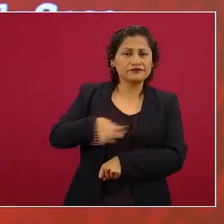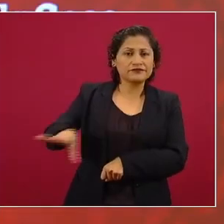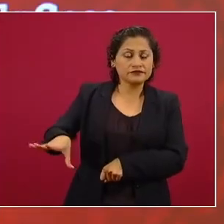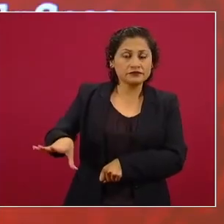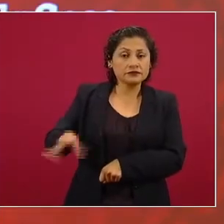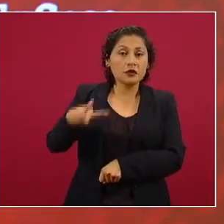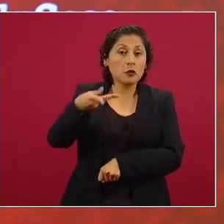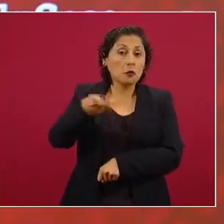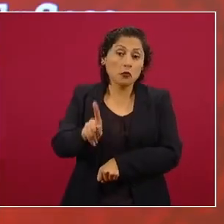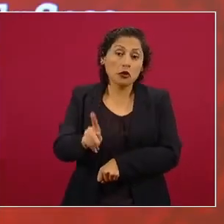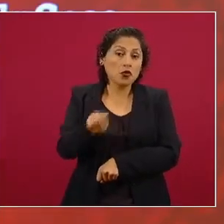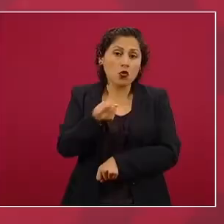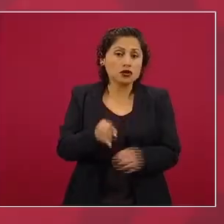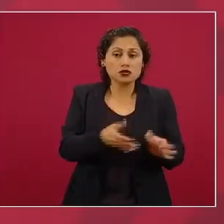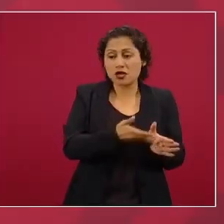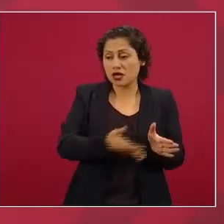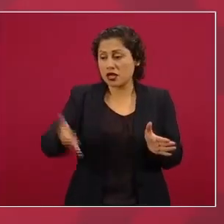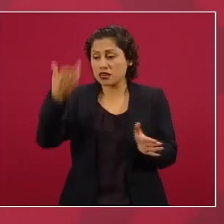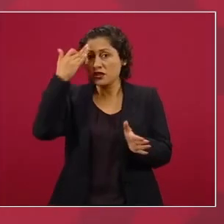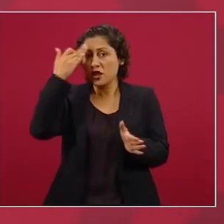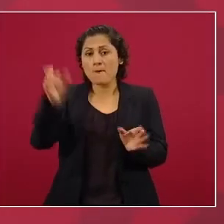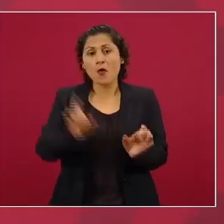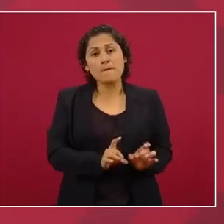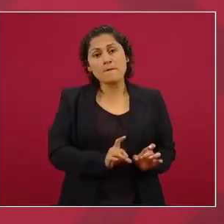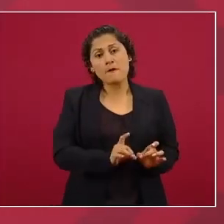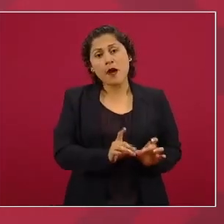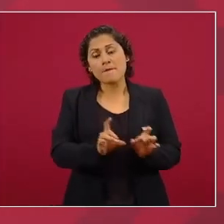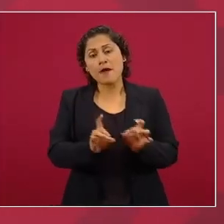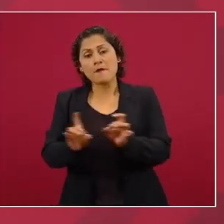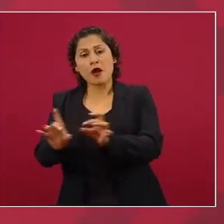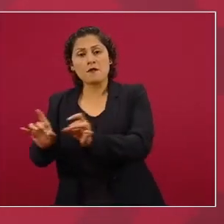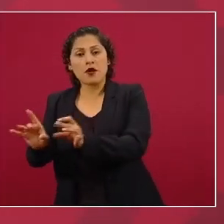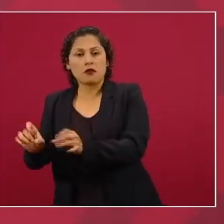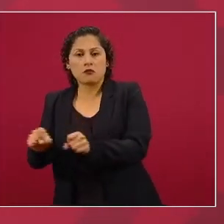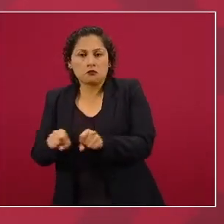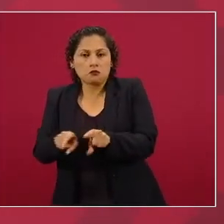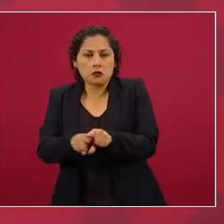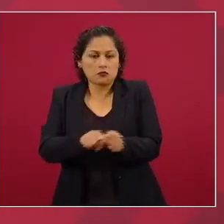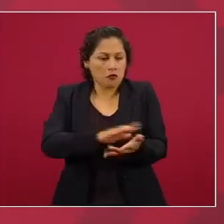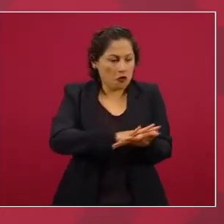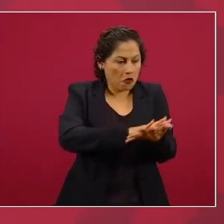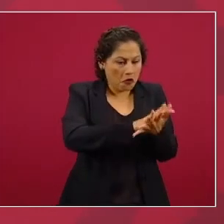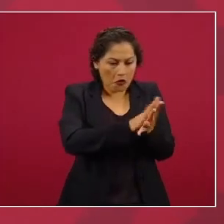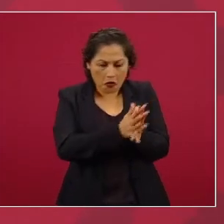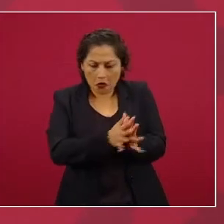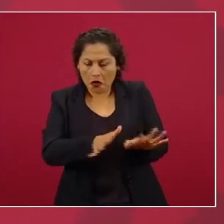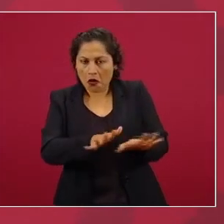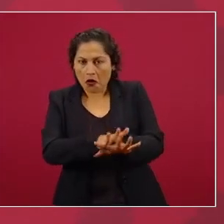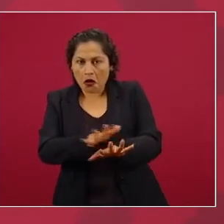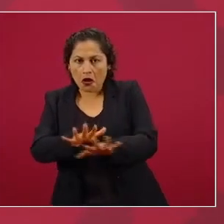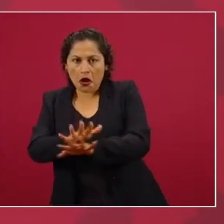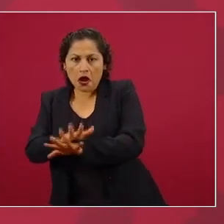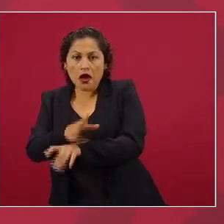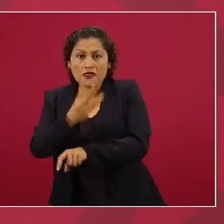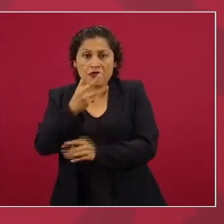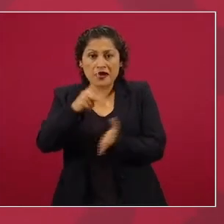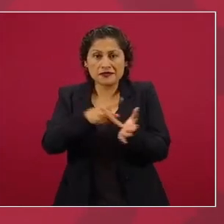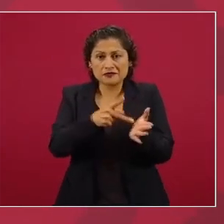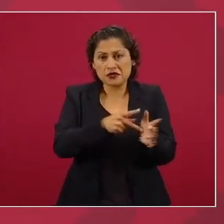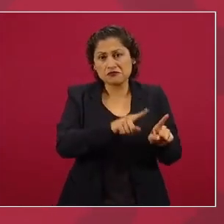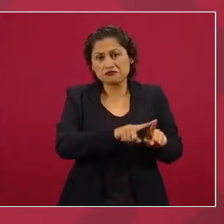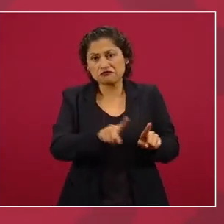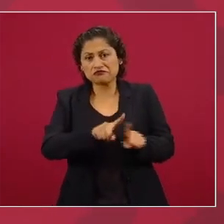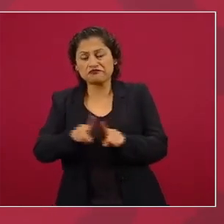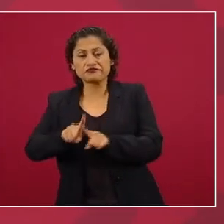se llevaron a cabo las 3 transformaciones anteriores. Entonces nosotros estamos llevando a